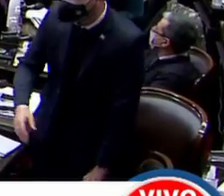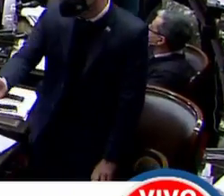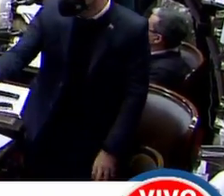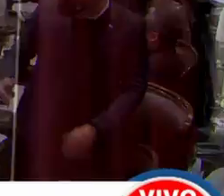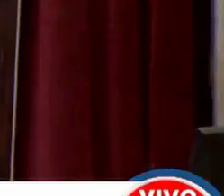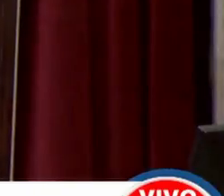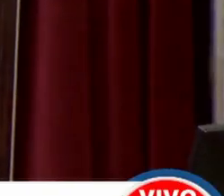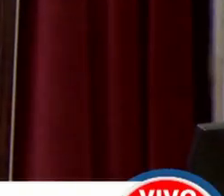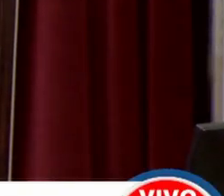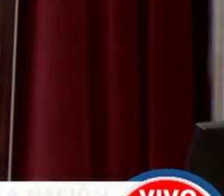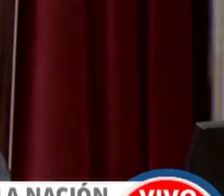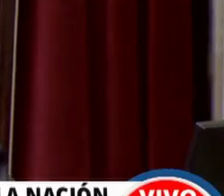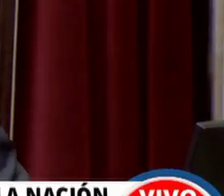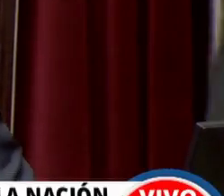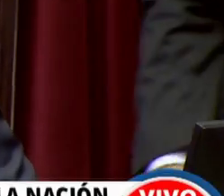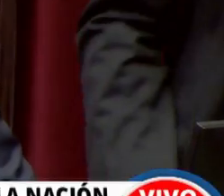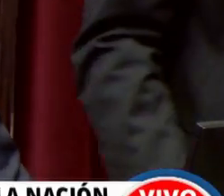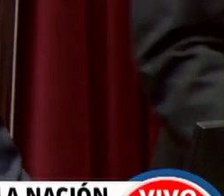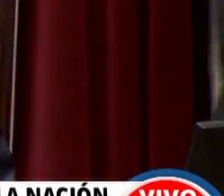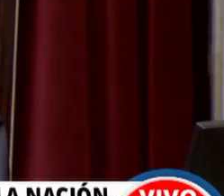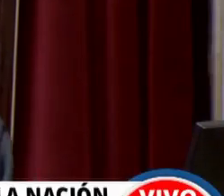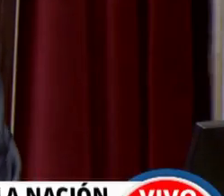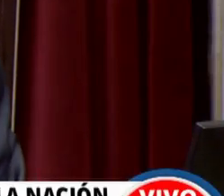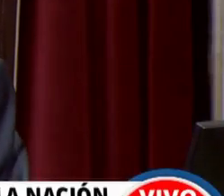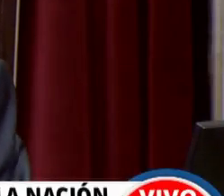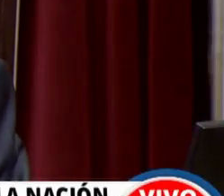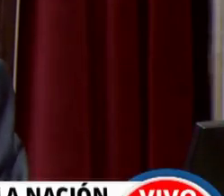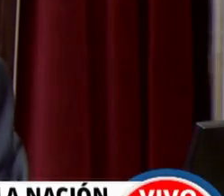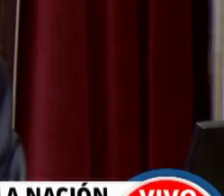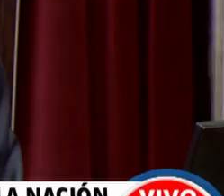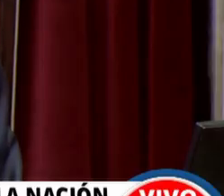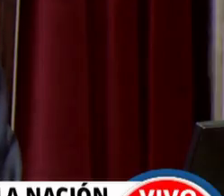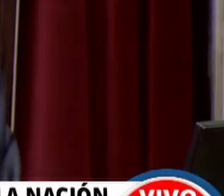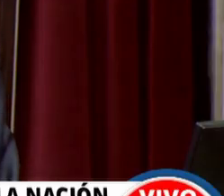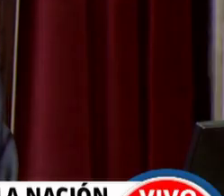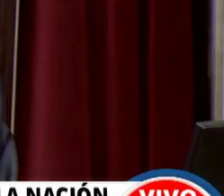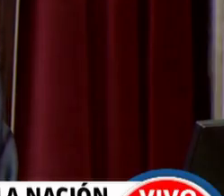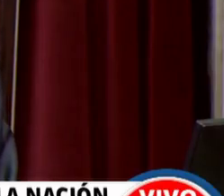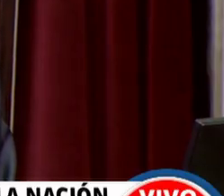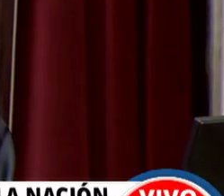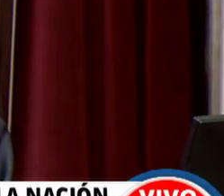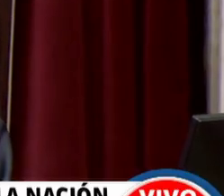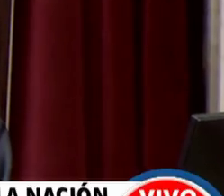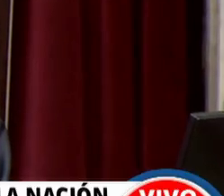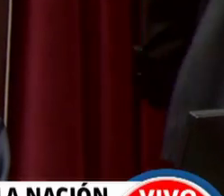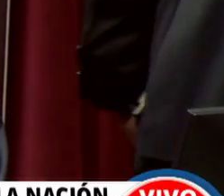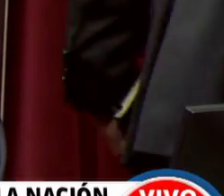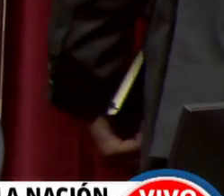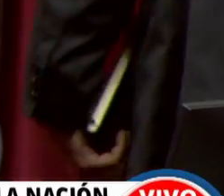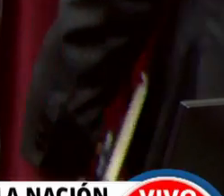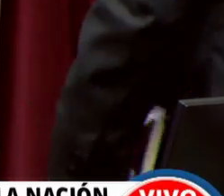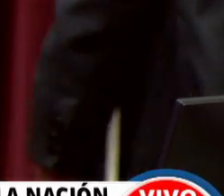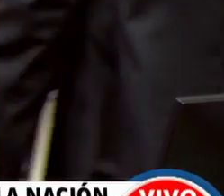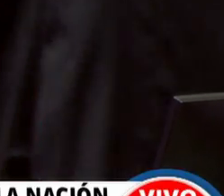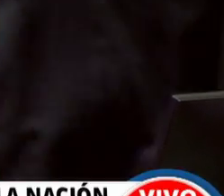la presidencia informa que obra en secretaria la renuncia presentada por el señor diputado don nicolás del caño a partir del 10 de junio del